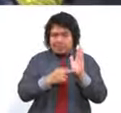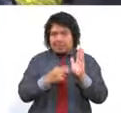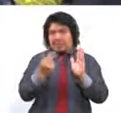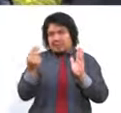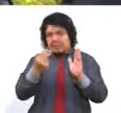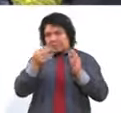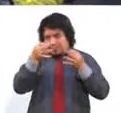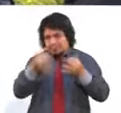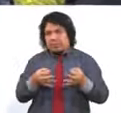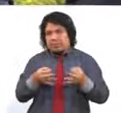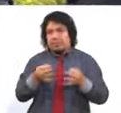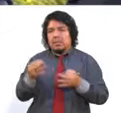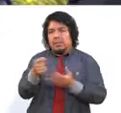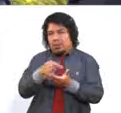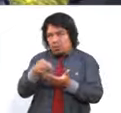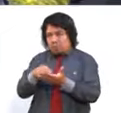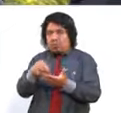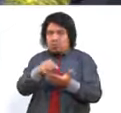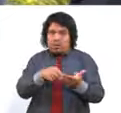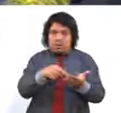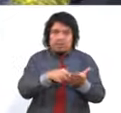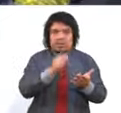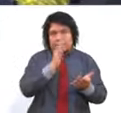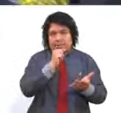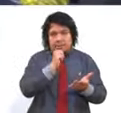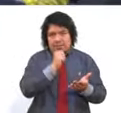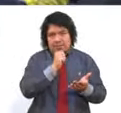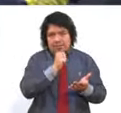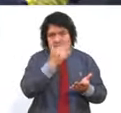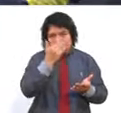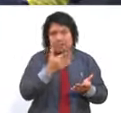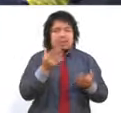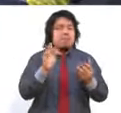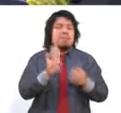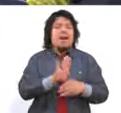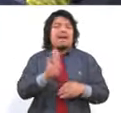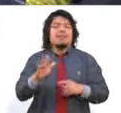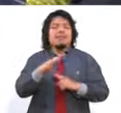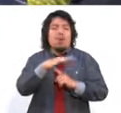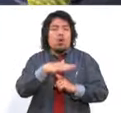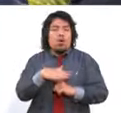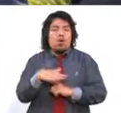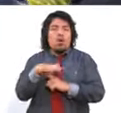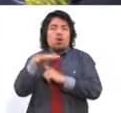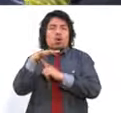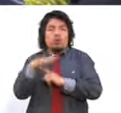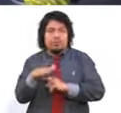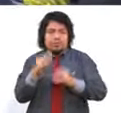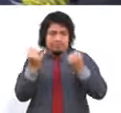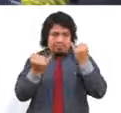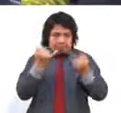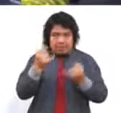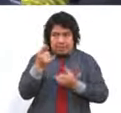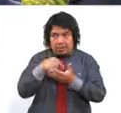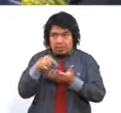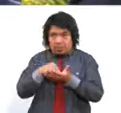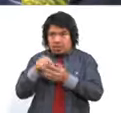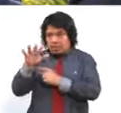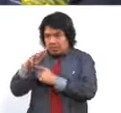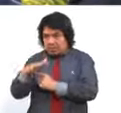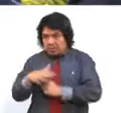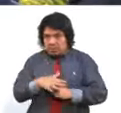lugares donde... no nos permiten volar, igualito que fuera un helicóptero, o sea, como si fuera un helicóptero. Hay lugares donde un helicóptero no puede volar aquí en